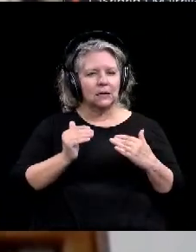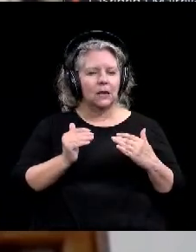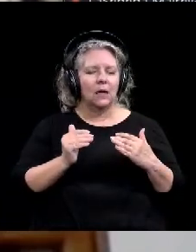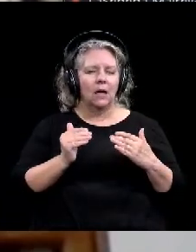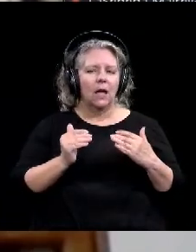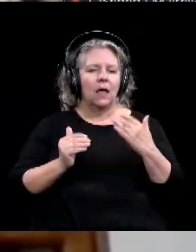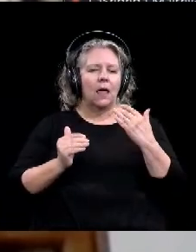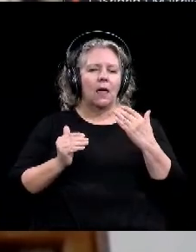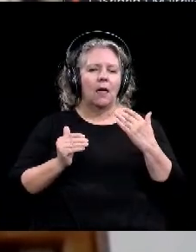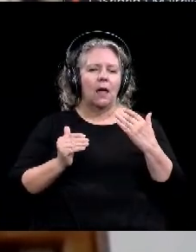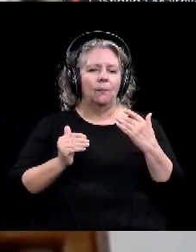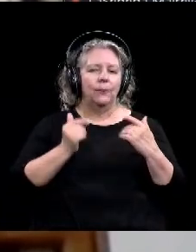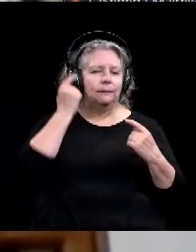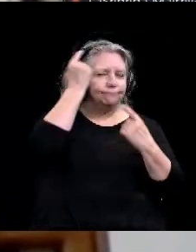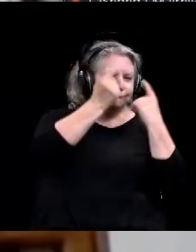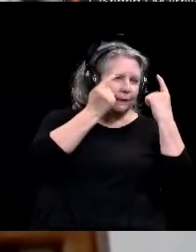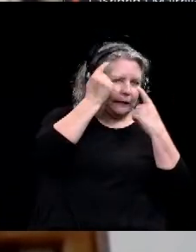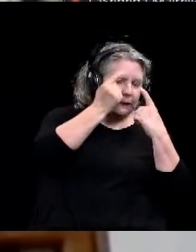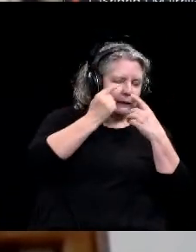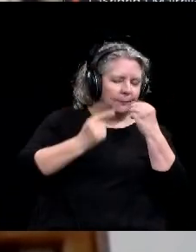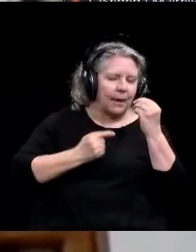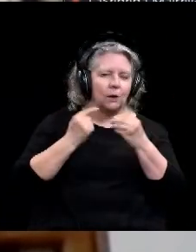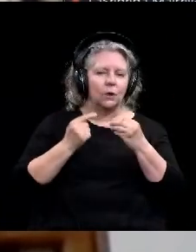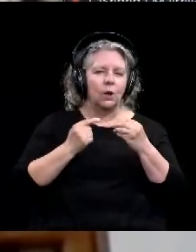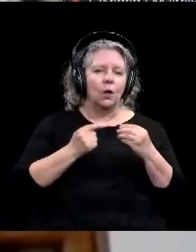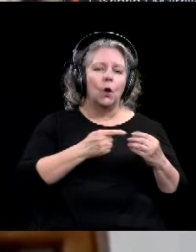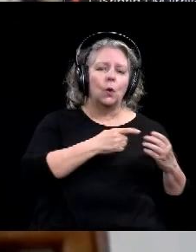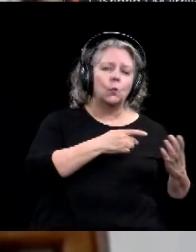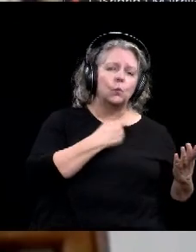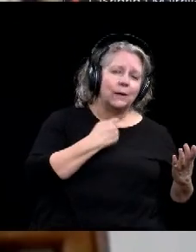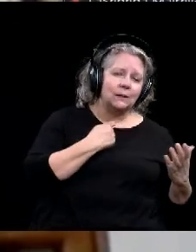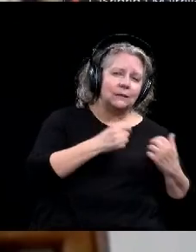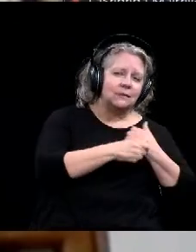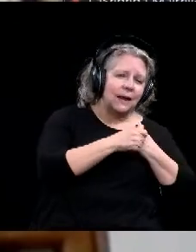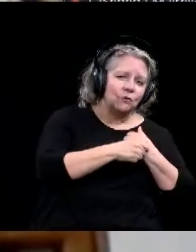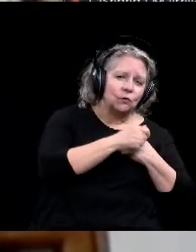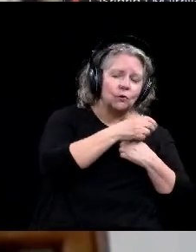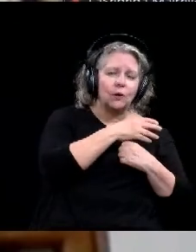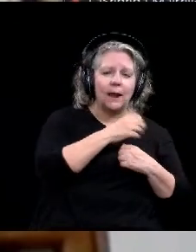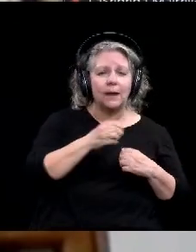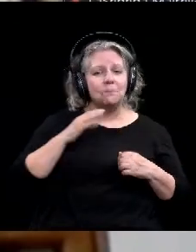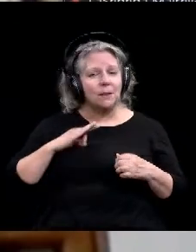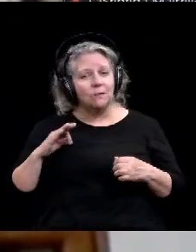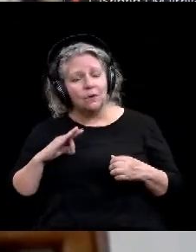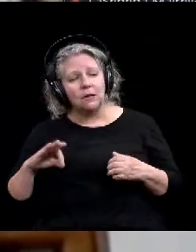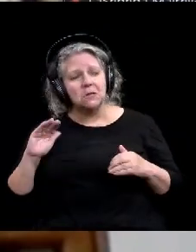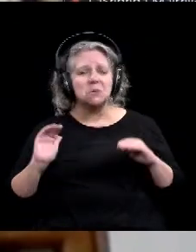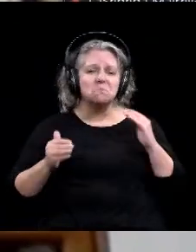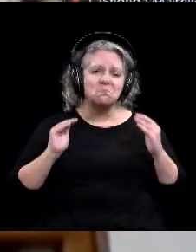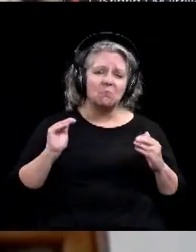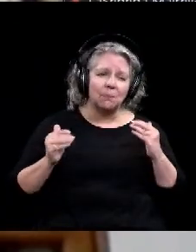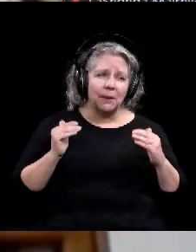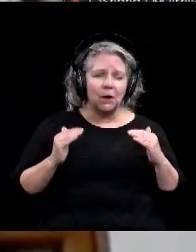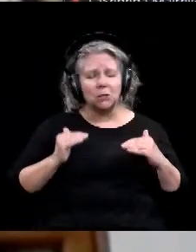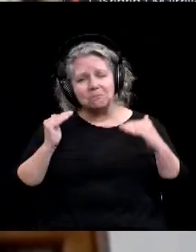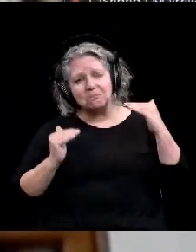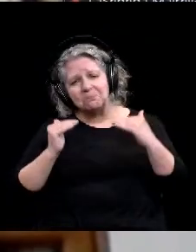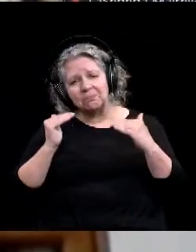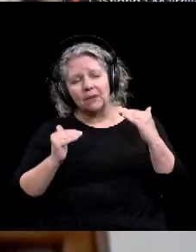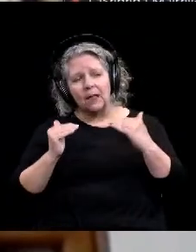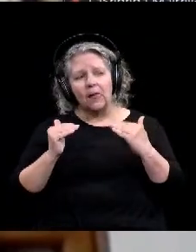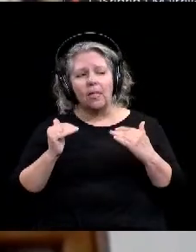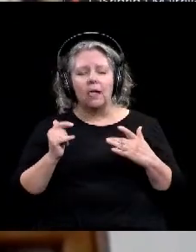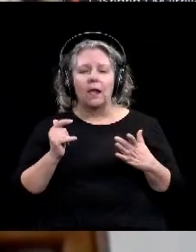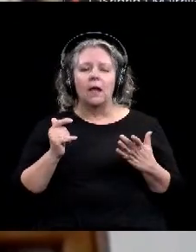que envuelven esto en esto y yo puedo ver quién estos progres calls que